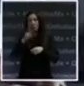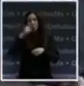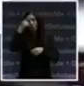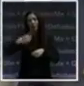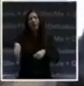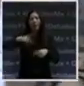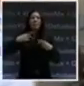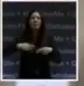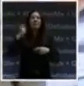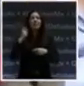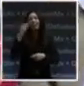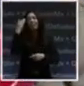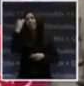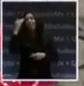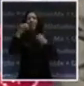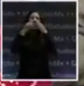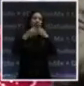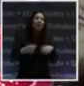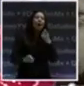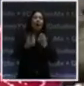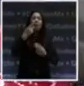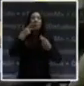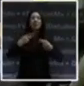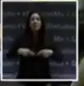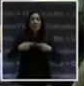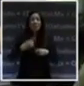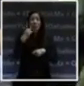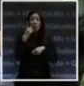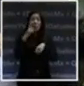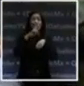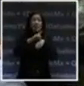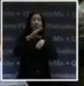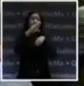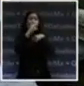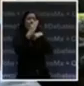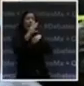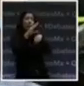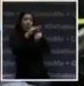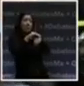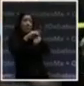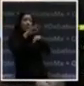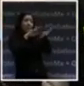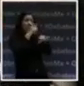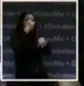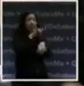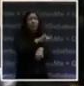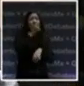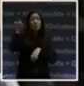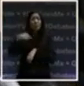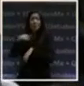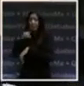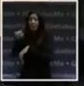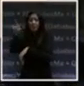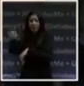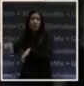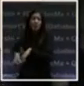la pérdida de tiempo. Hemos escuchado que hay ciudadanos que incluso piden un día de descanso en sus trabajos para ir a hacer trámites.